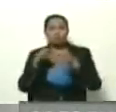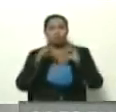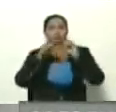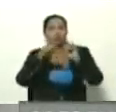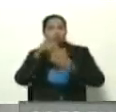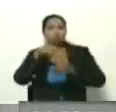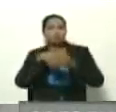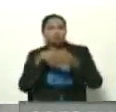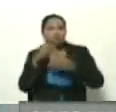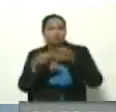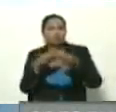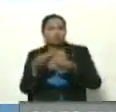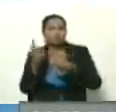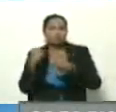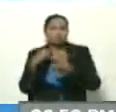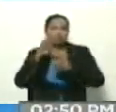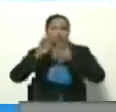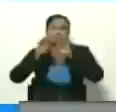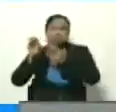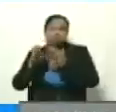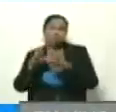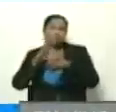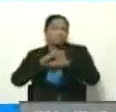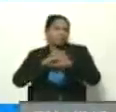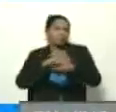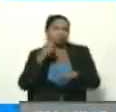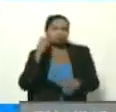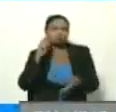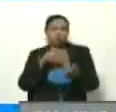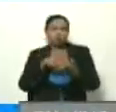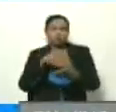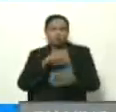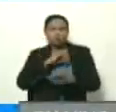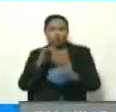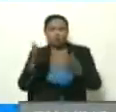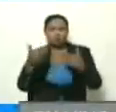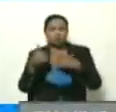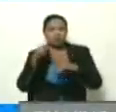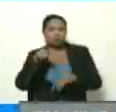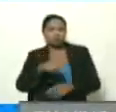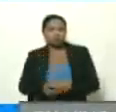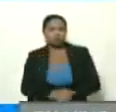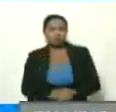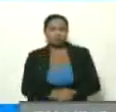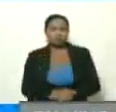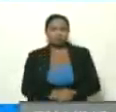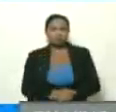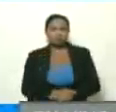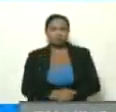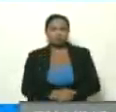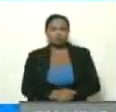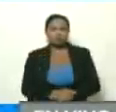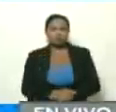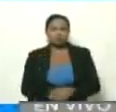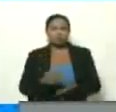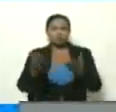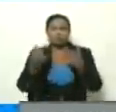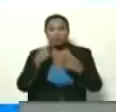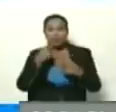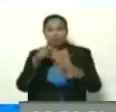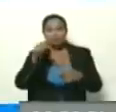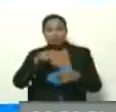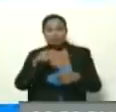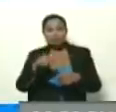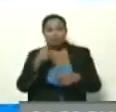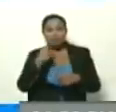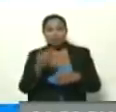allá, hacerse lo que se iba a hacer. No habíamos llegado nosotros aquí cuando él se vino. Y se vino a decir lo